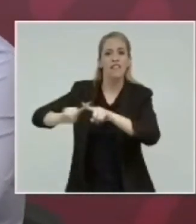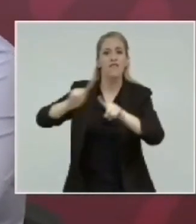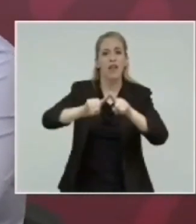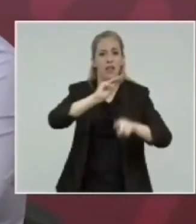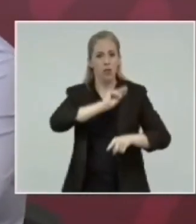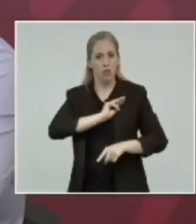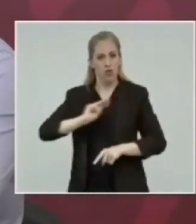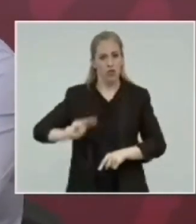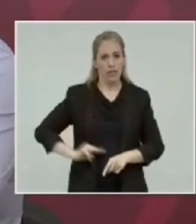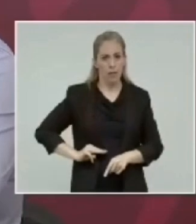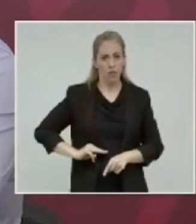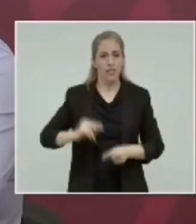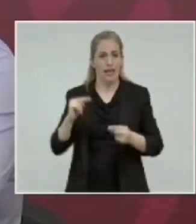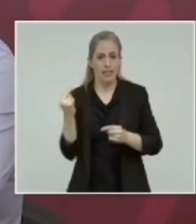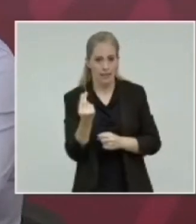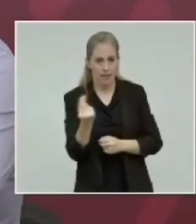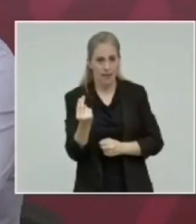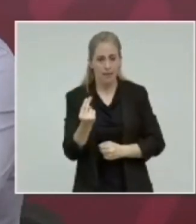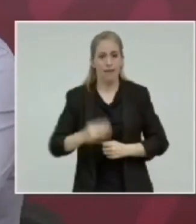agradeciendo a todos los actores,